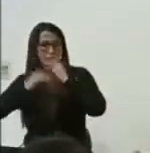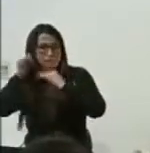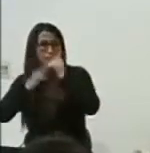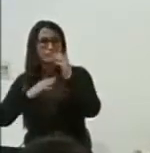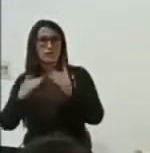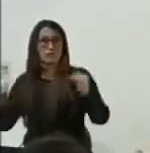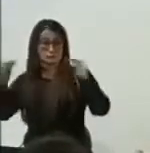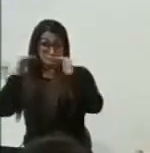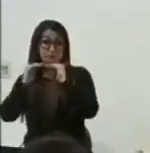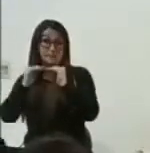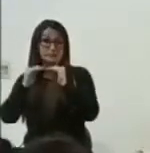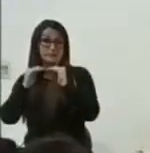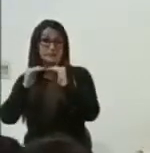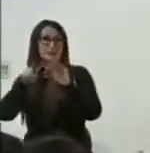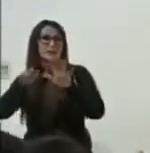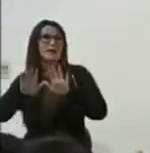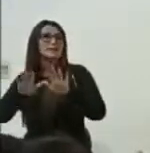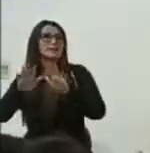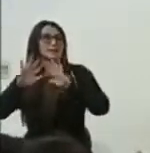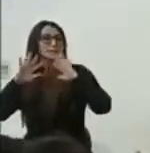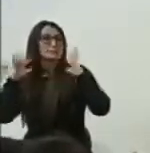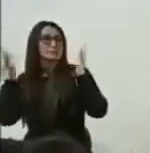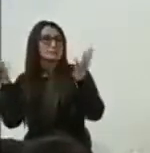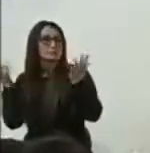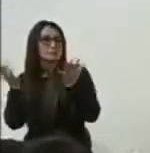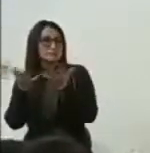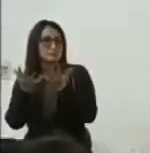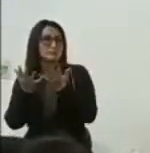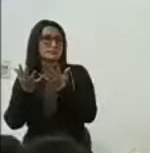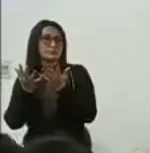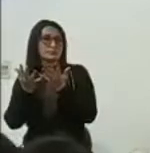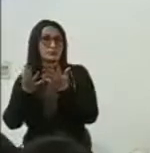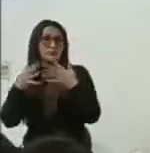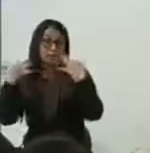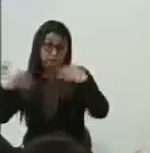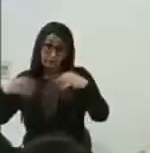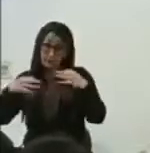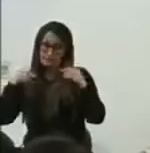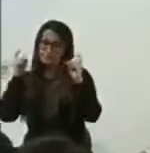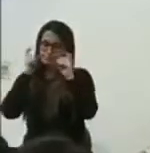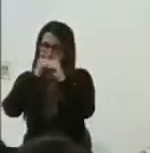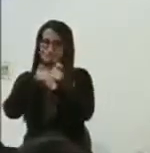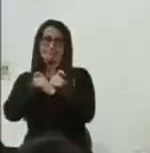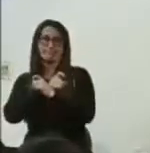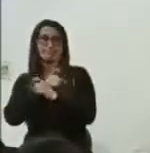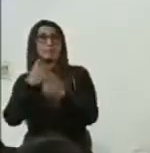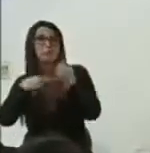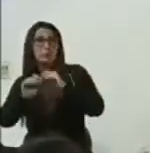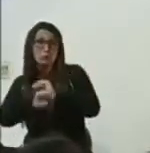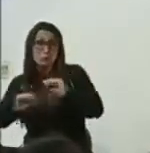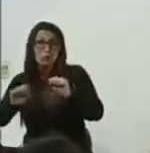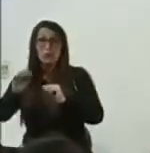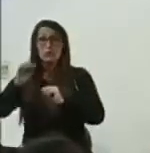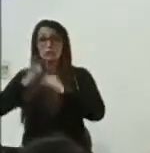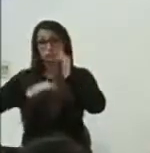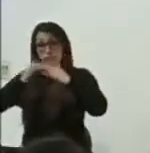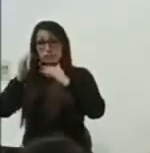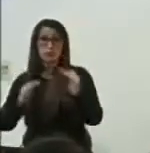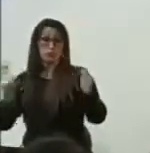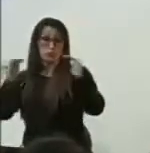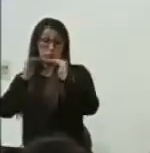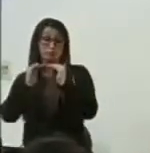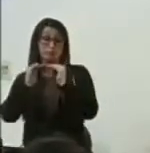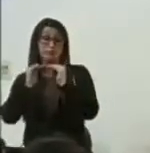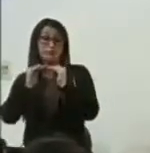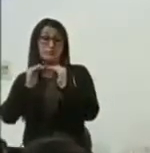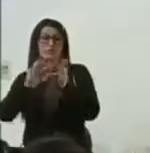igualdad en un mundo que está complicado, y de construir igualdad de